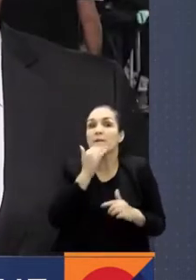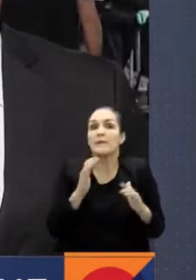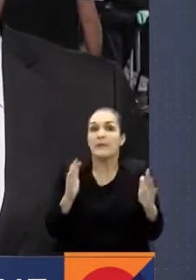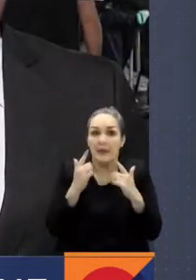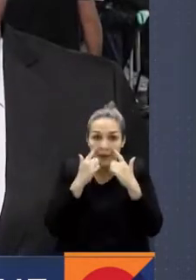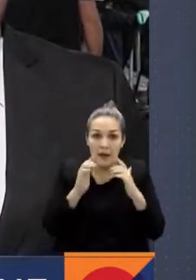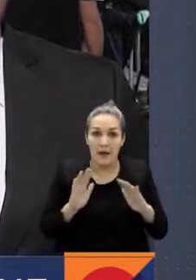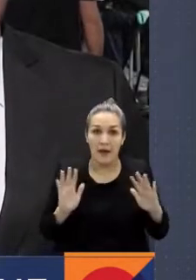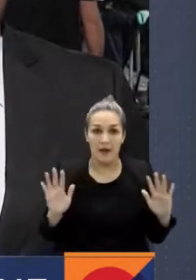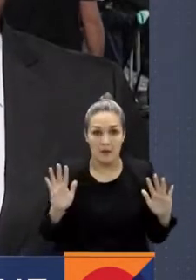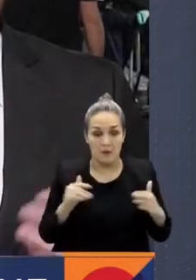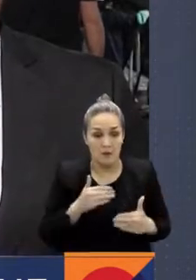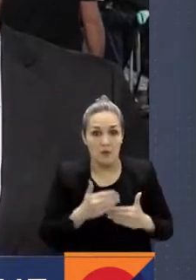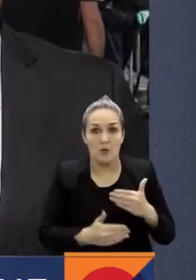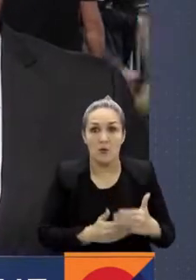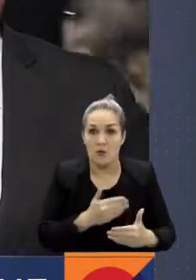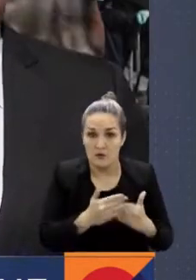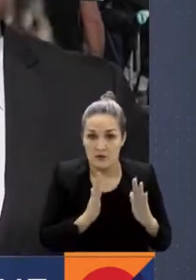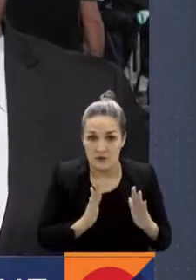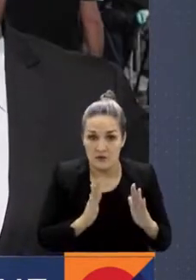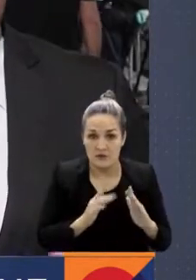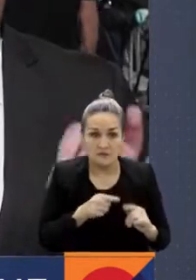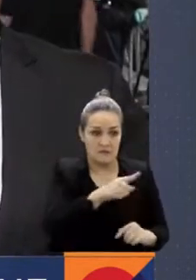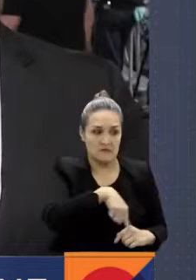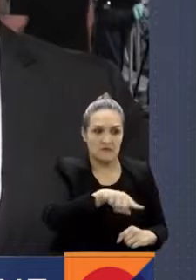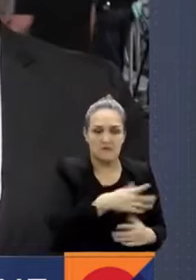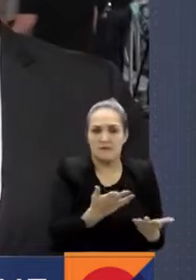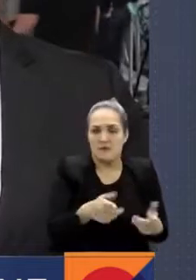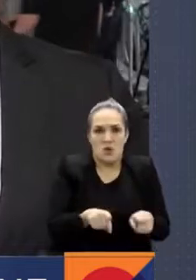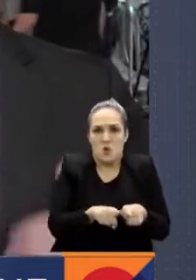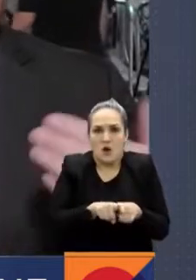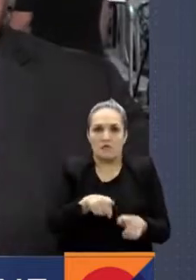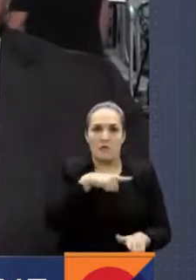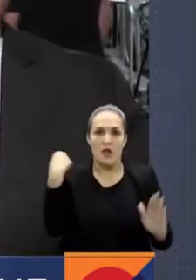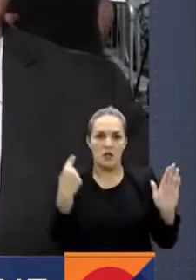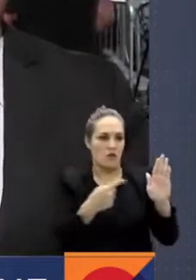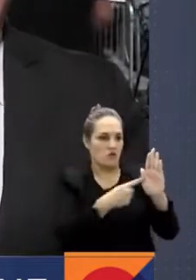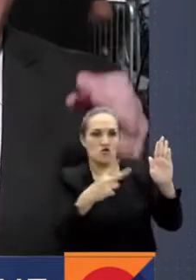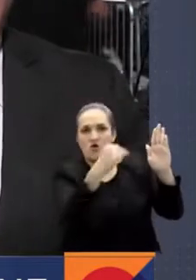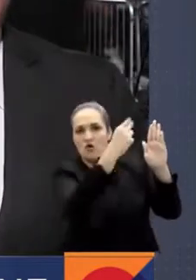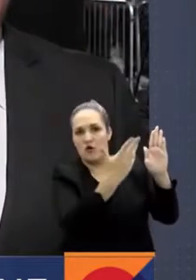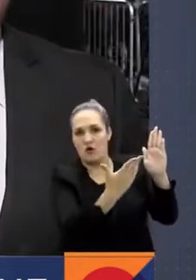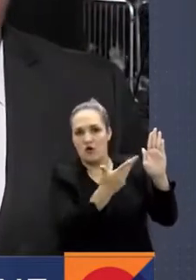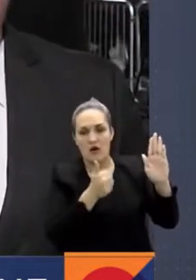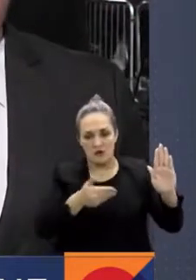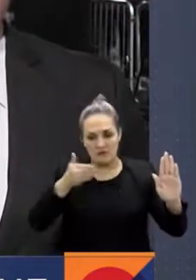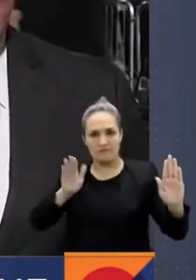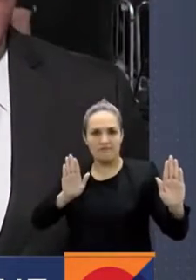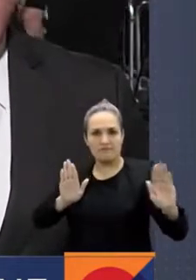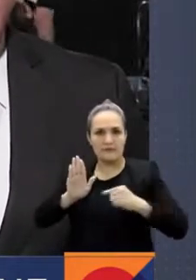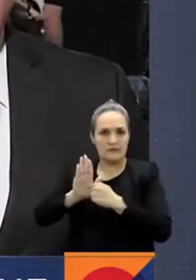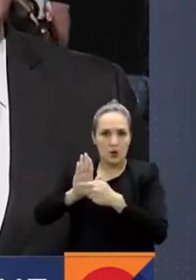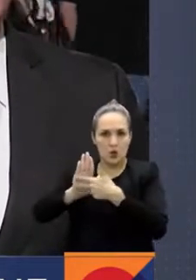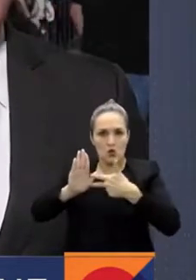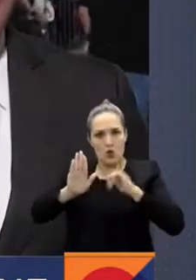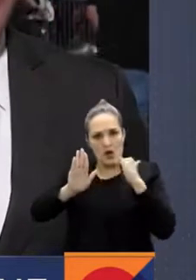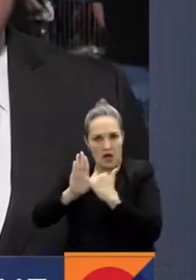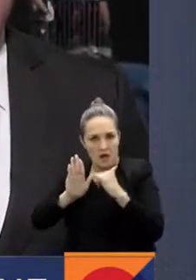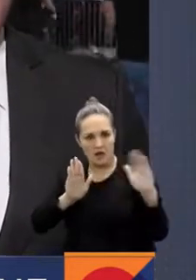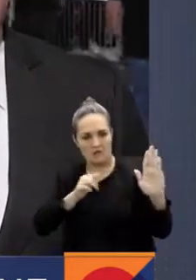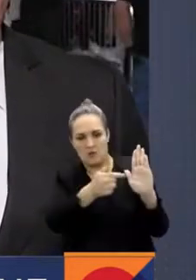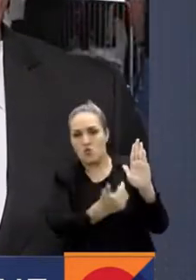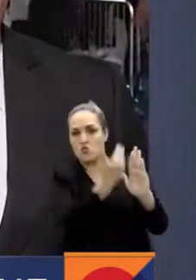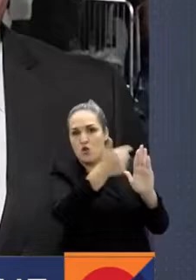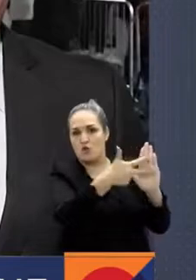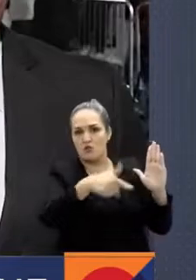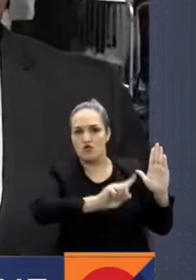también este punto, esta derrota, que es bastante categórica hasta el minuto y que marca una tendencia clara respecto a lo que fue este plebiscito